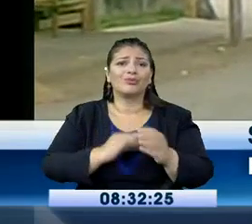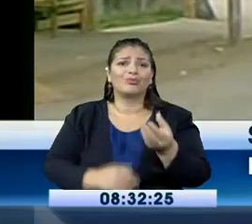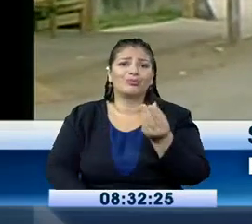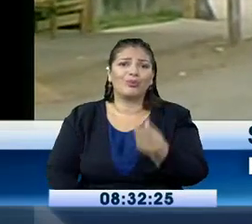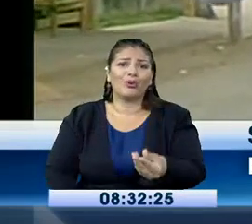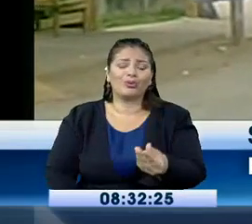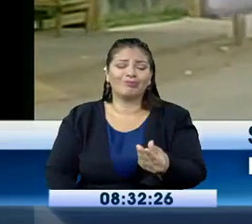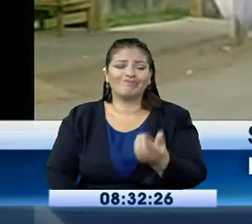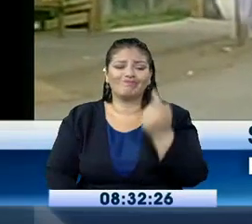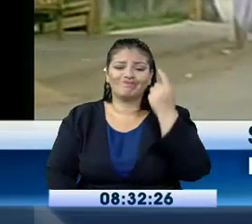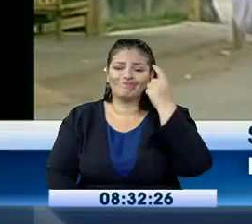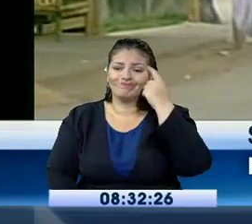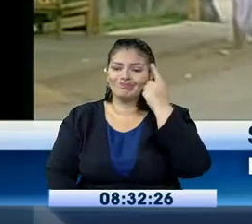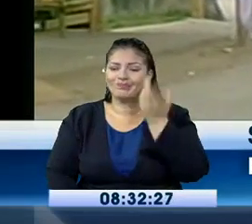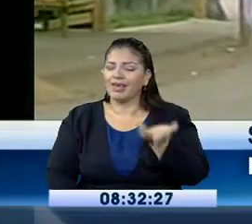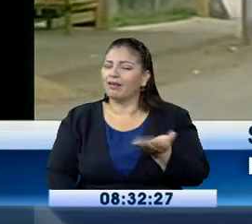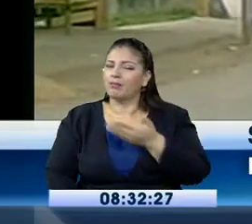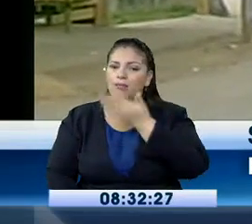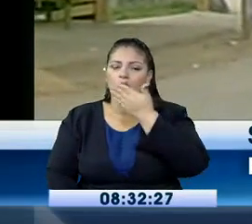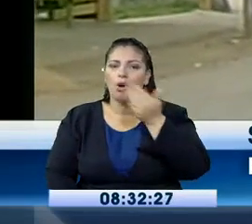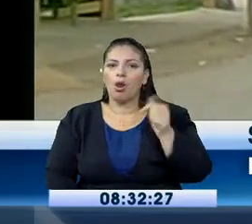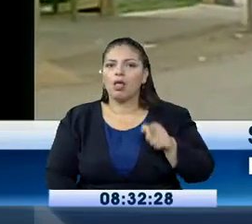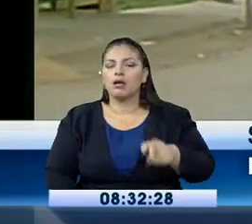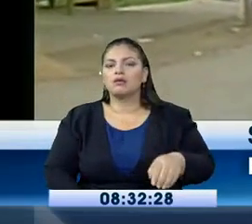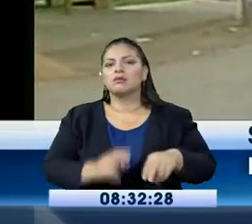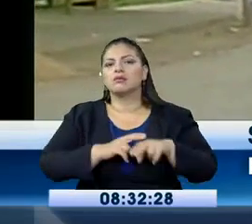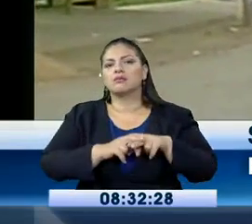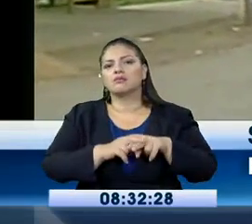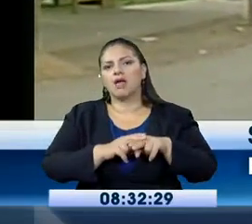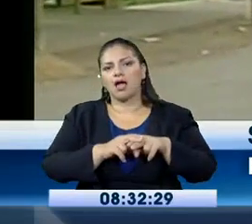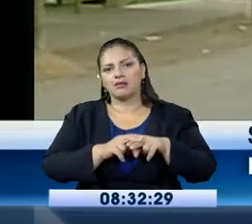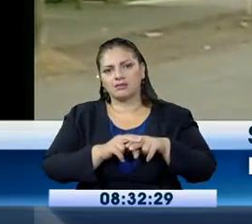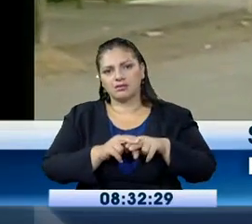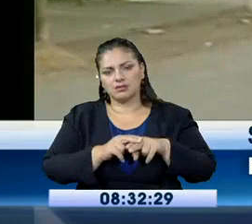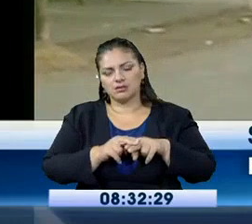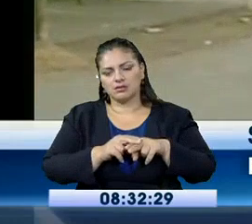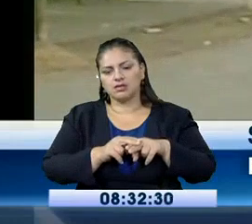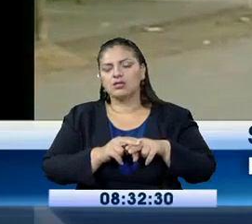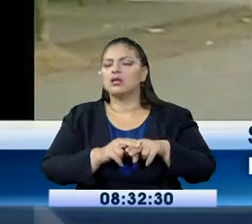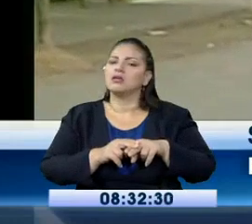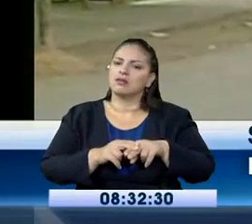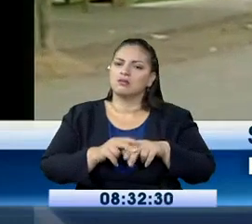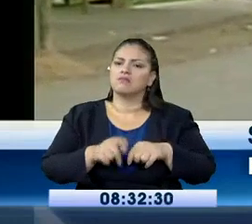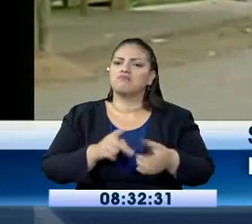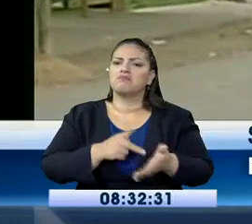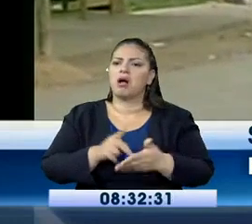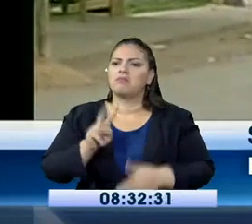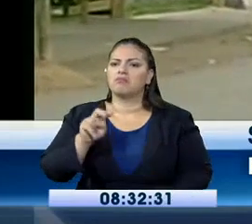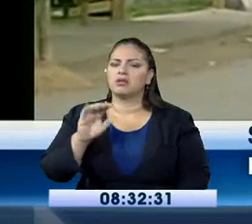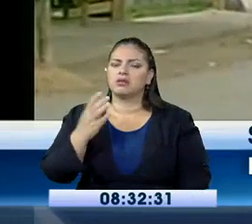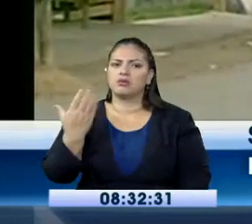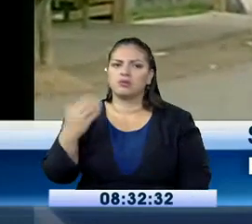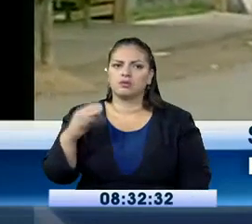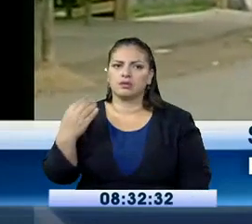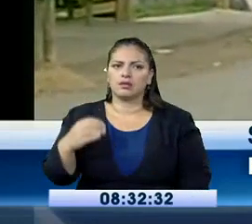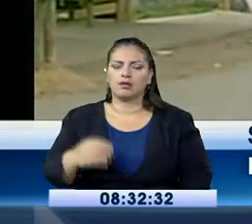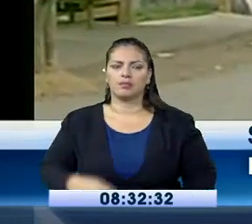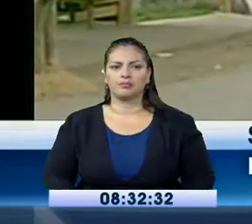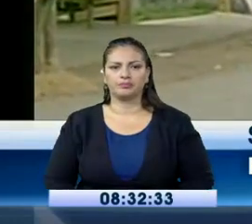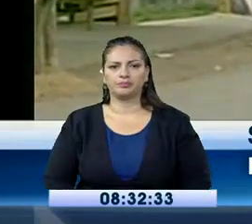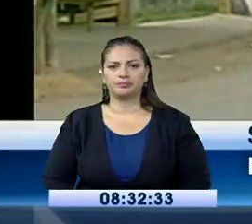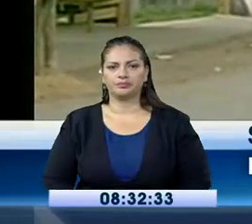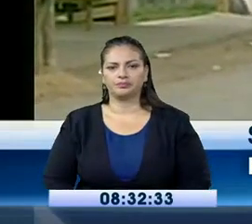traen desde Socio Vivienda hasta el pie de la vía perimetral. Con este detalle nosotros regresamos a